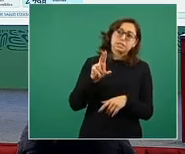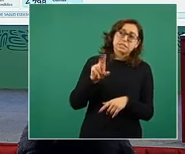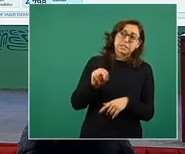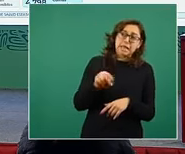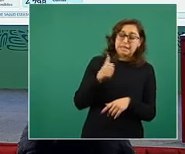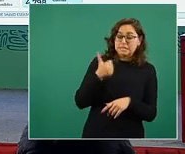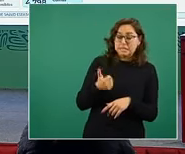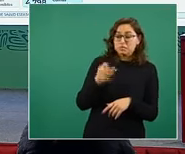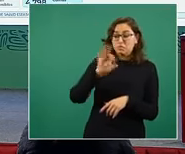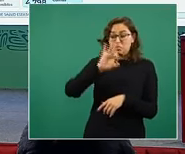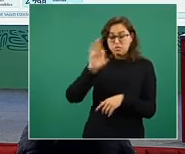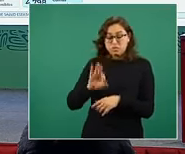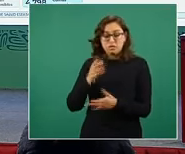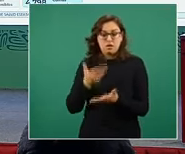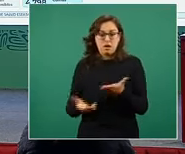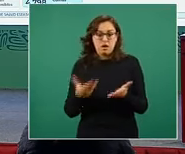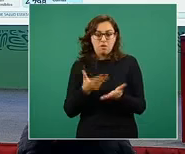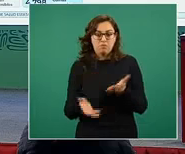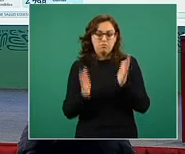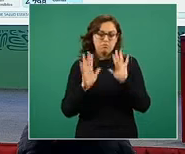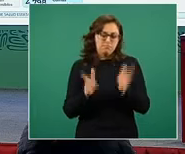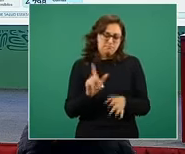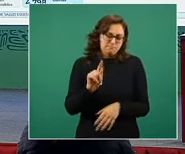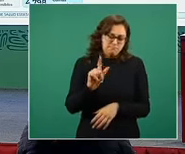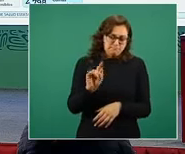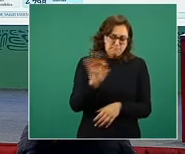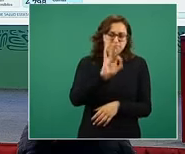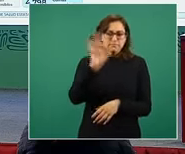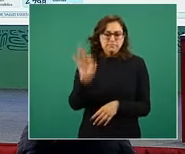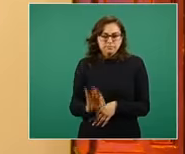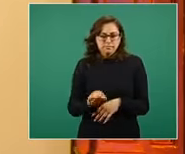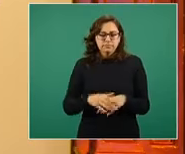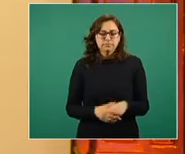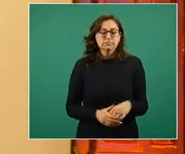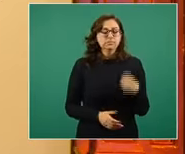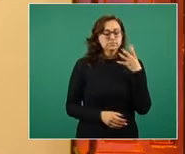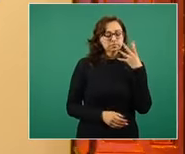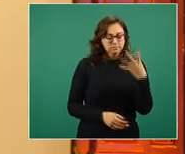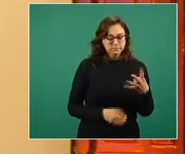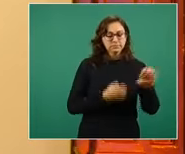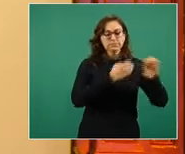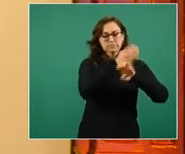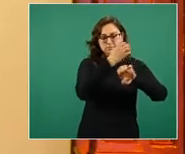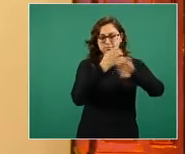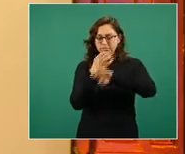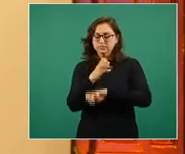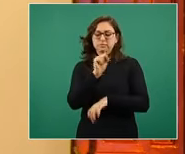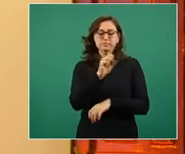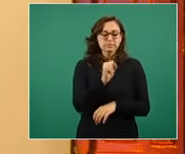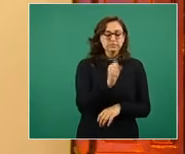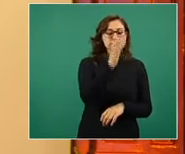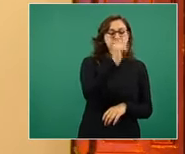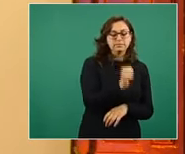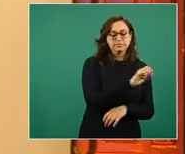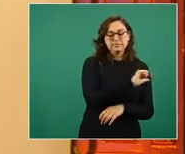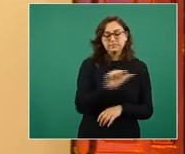85-86% para efecto de estas camas. Son 4 las entidades, también disminuyen, que están entre el 69 y